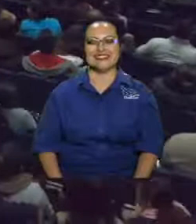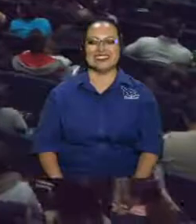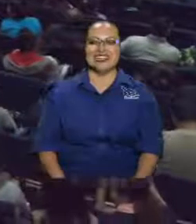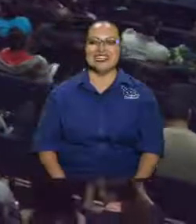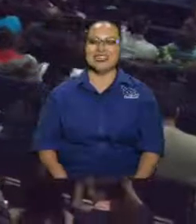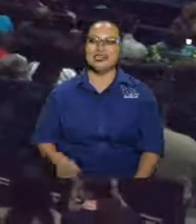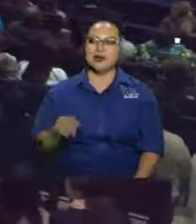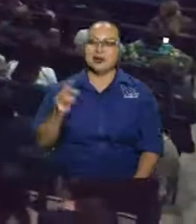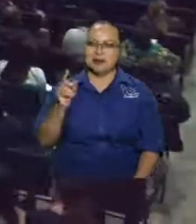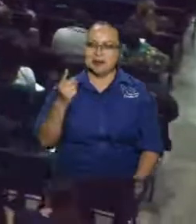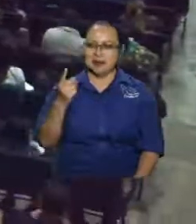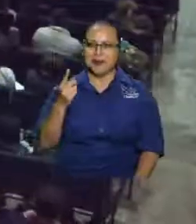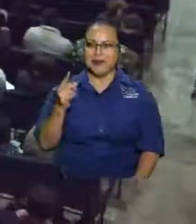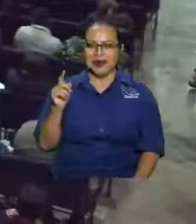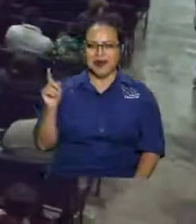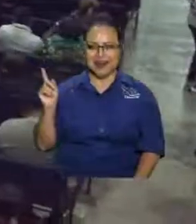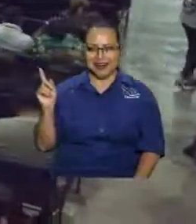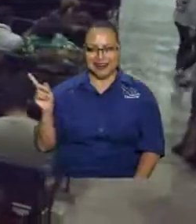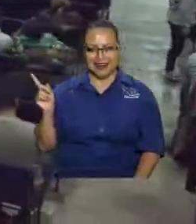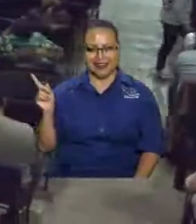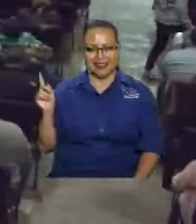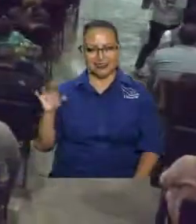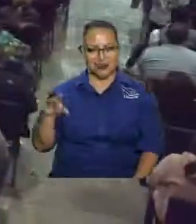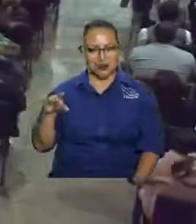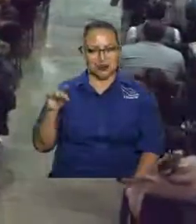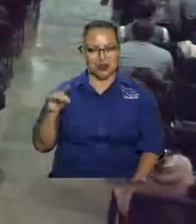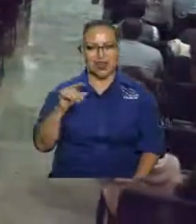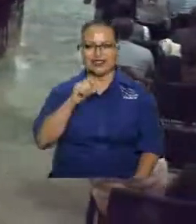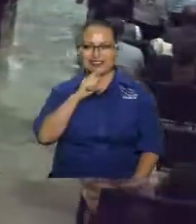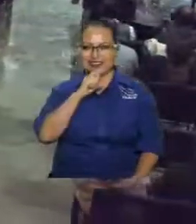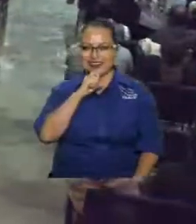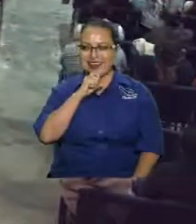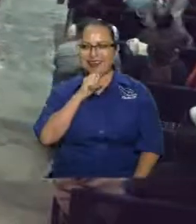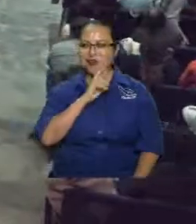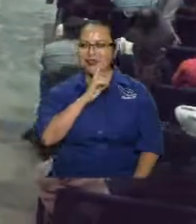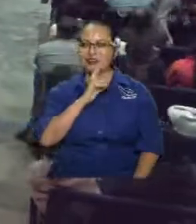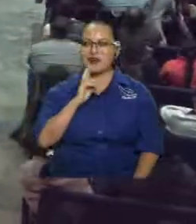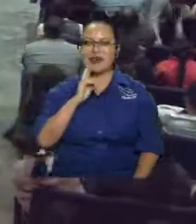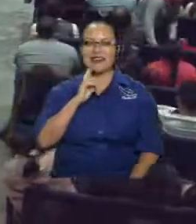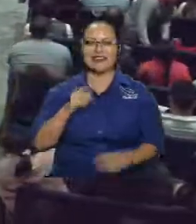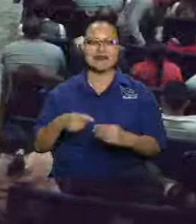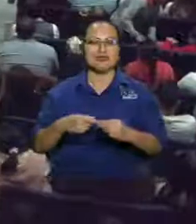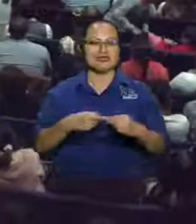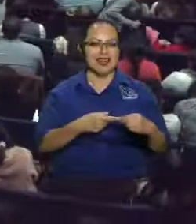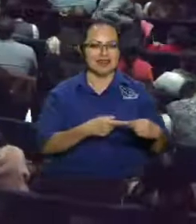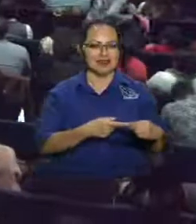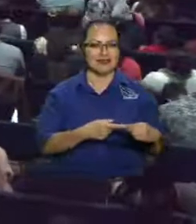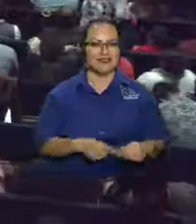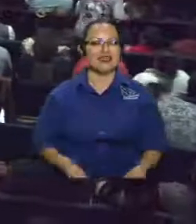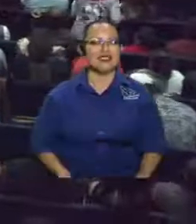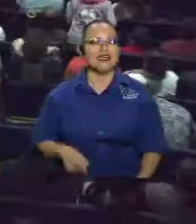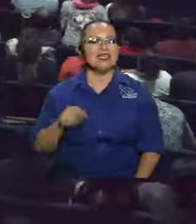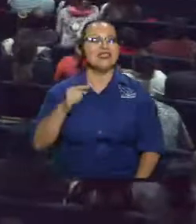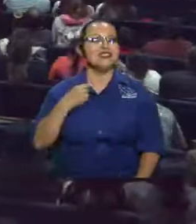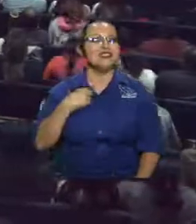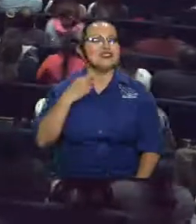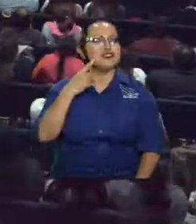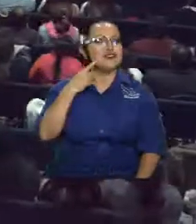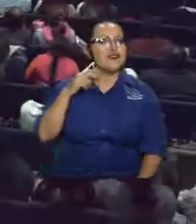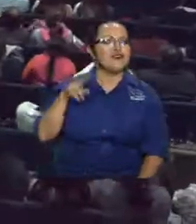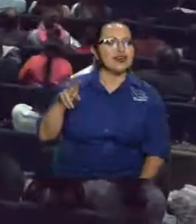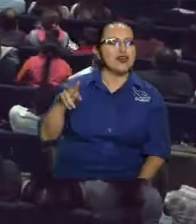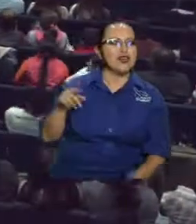él. Entonces a él hay que darle primero. Pero la verdad, yo sí miro más delgadito